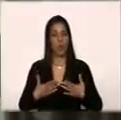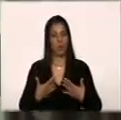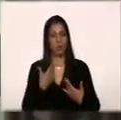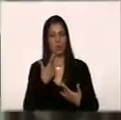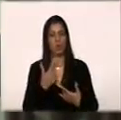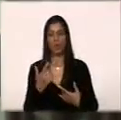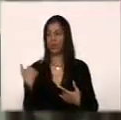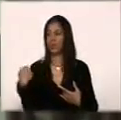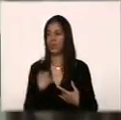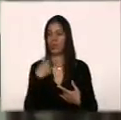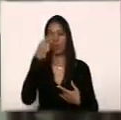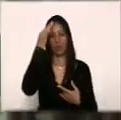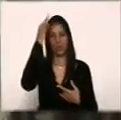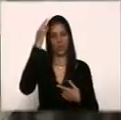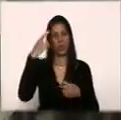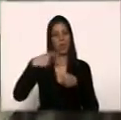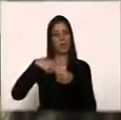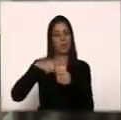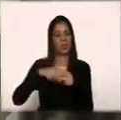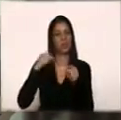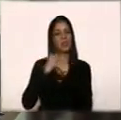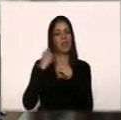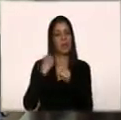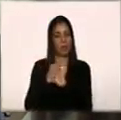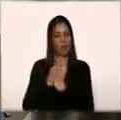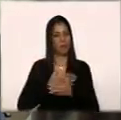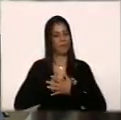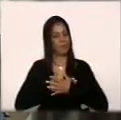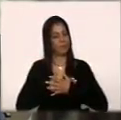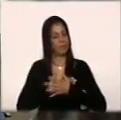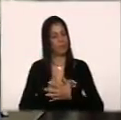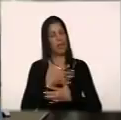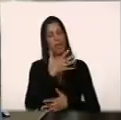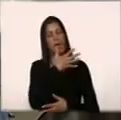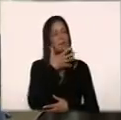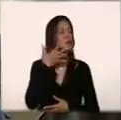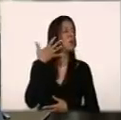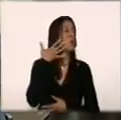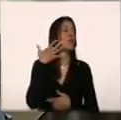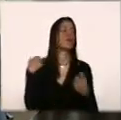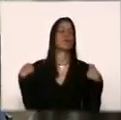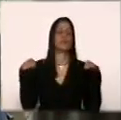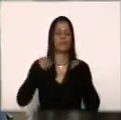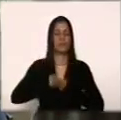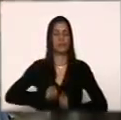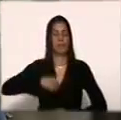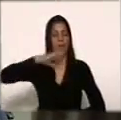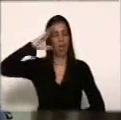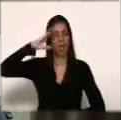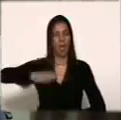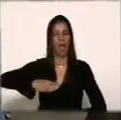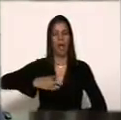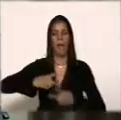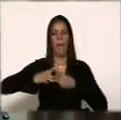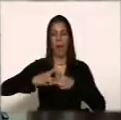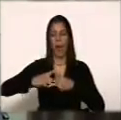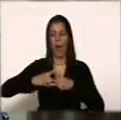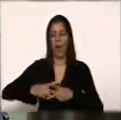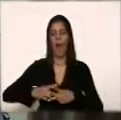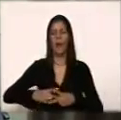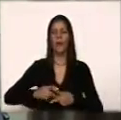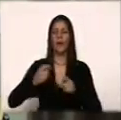CPT y toda la clase obrera venezolana está dispuesta con orgullo a vestir el uniforme miliciano para enfrentar